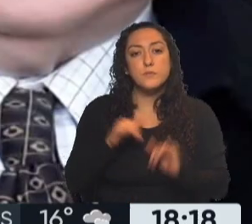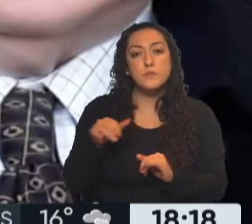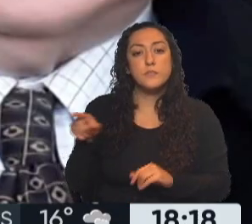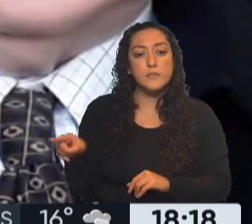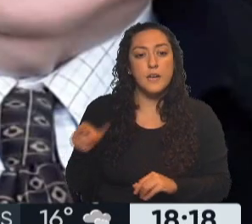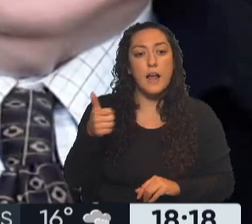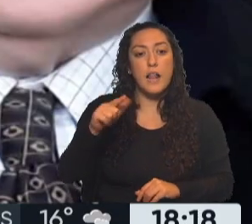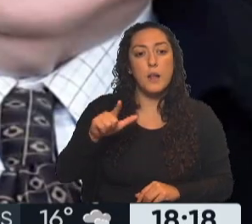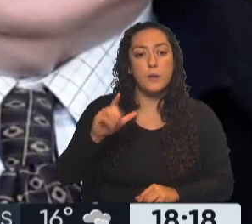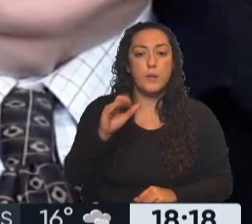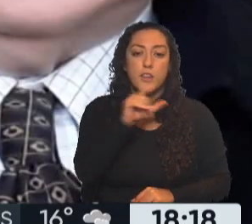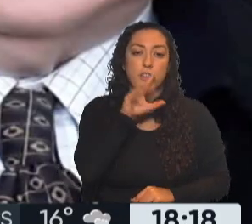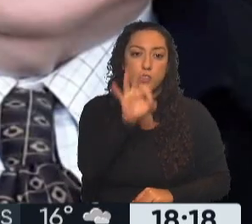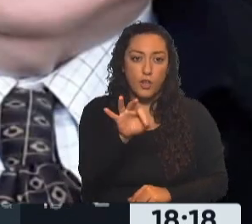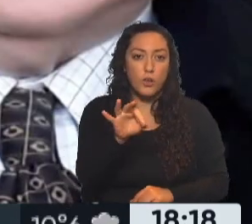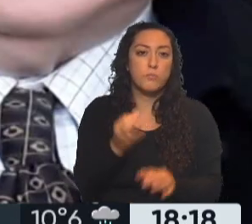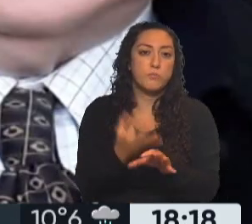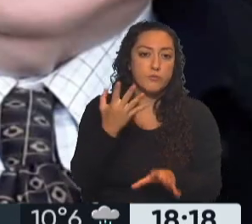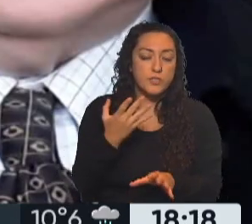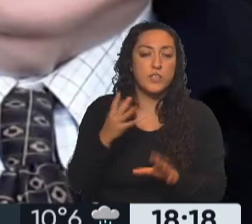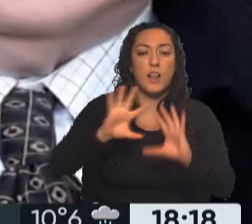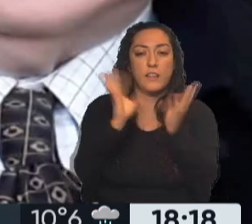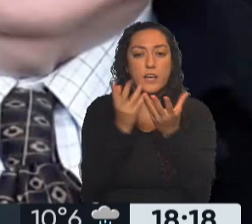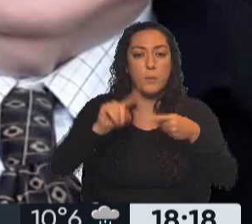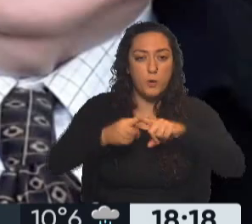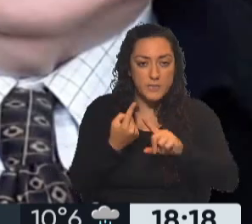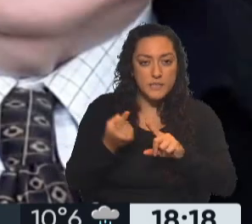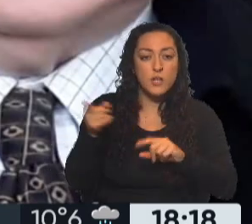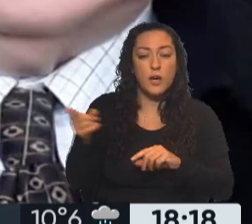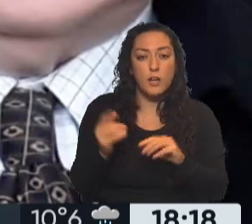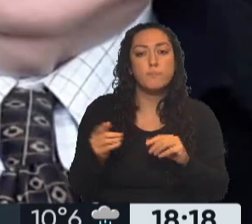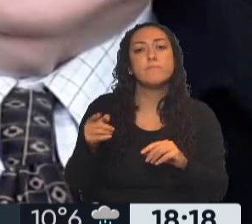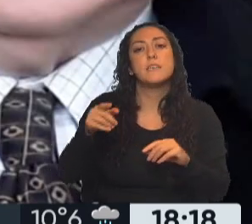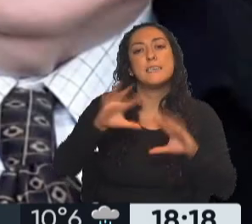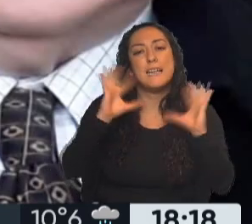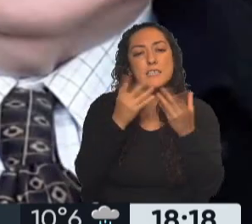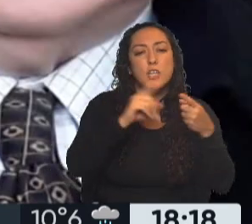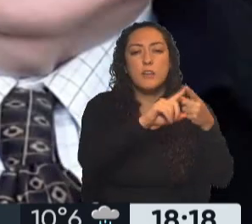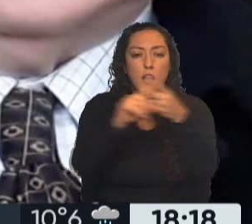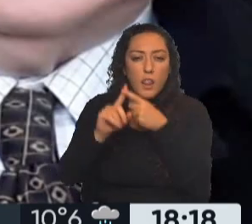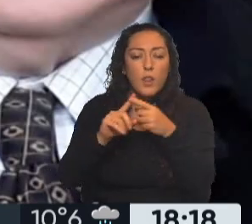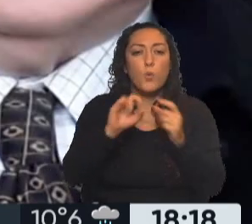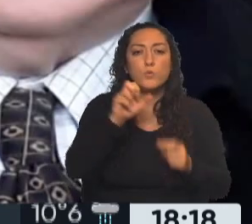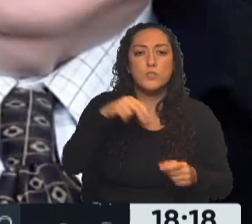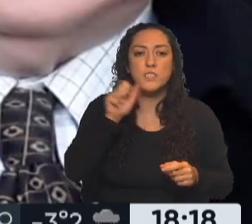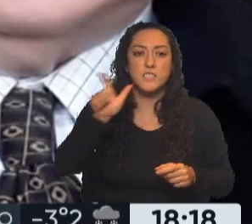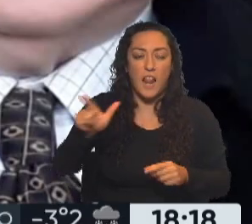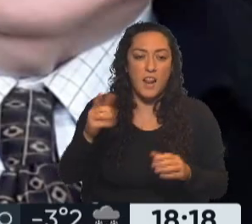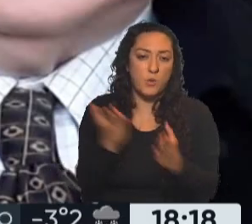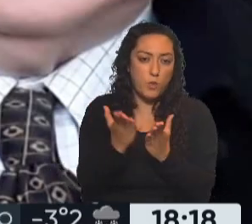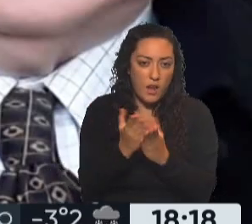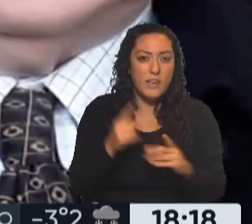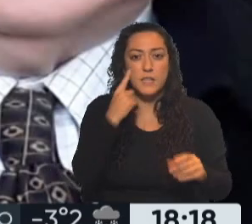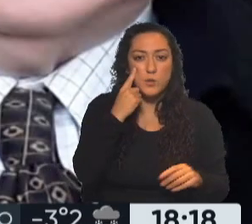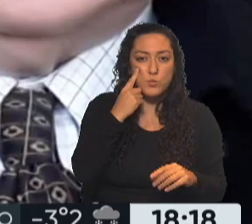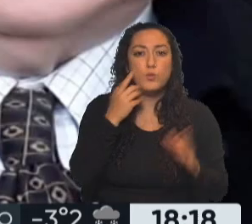Alberto Husenreuter, especialista en geopolítica, doctor en Relaciones Internacionales de USAL, fue profesor del Instituto del